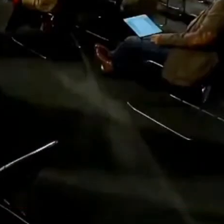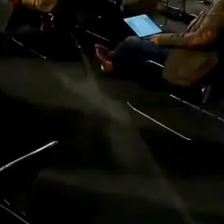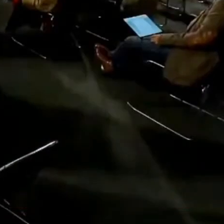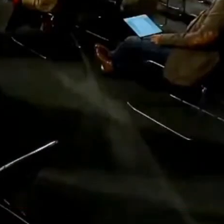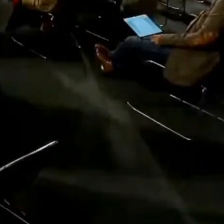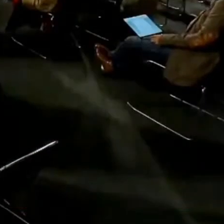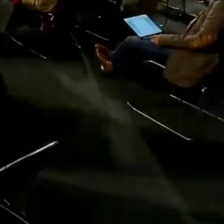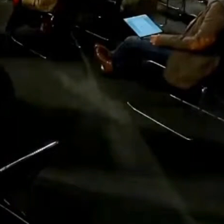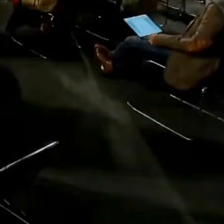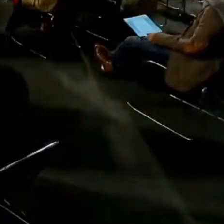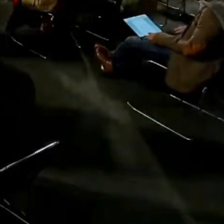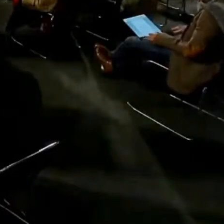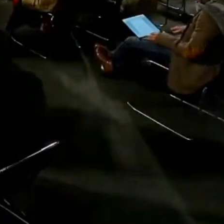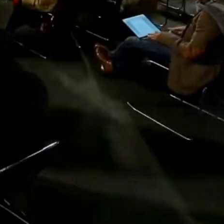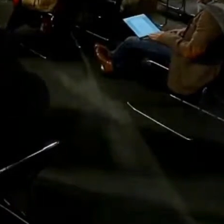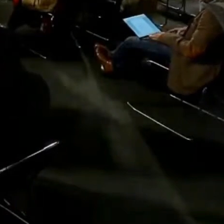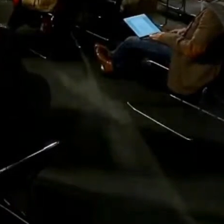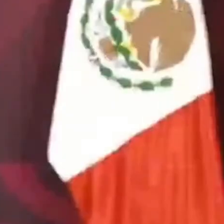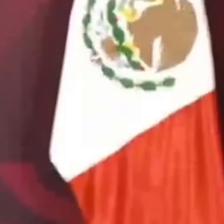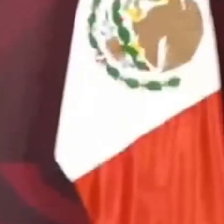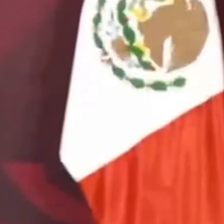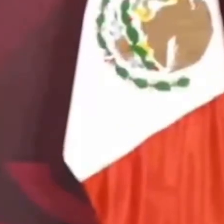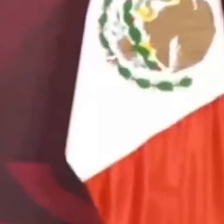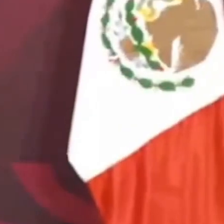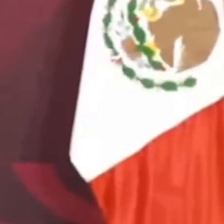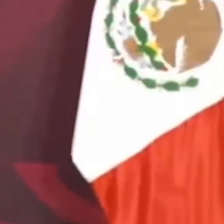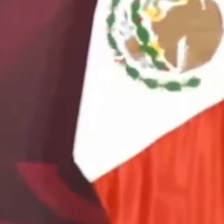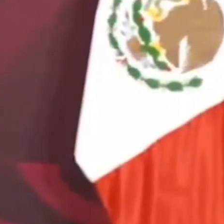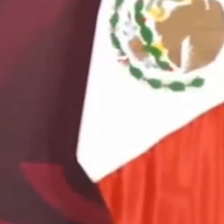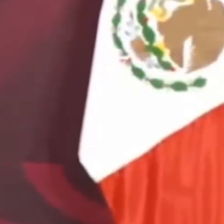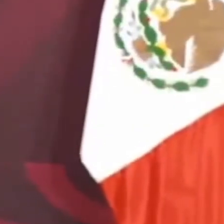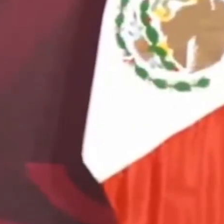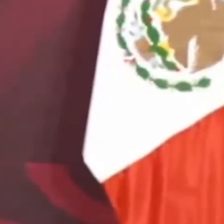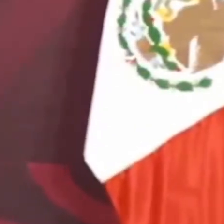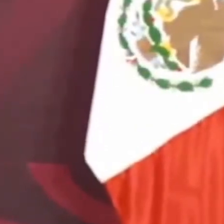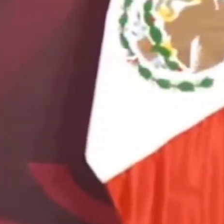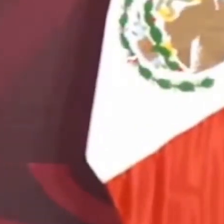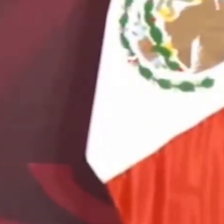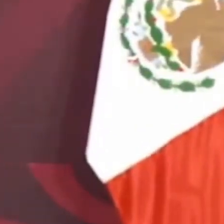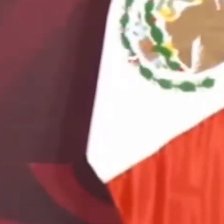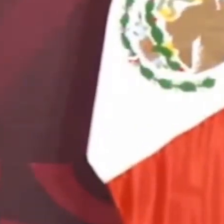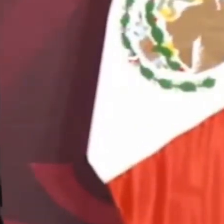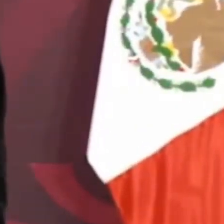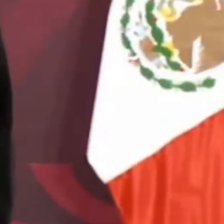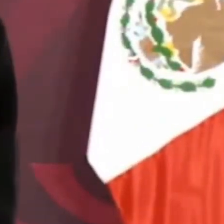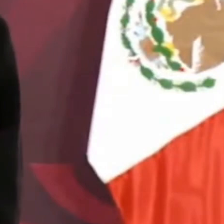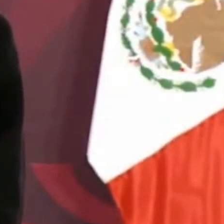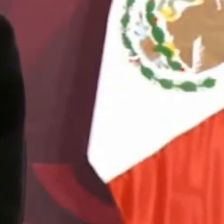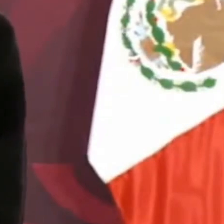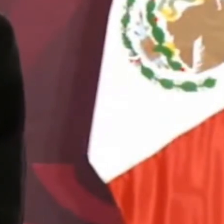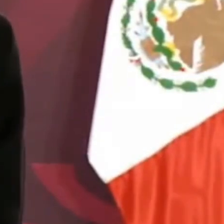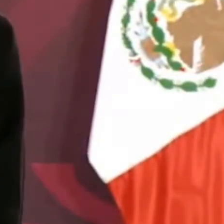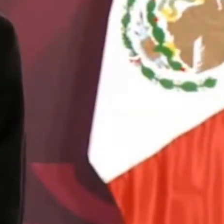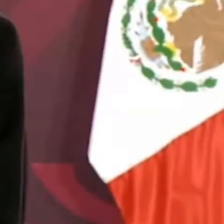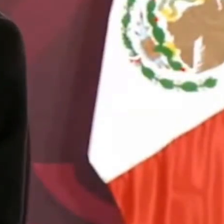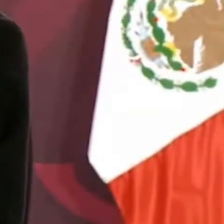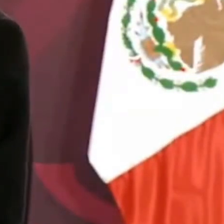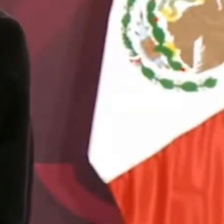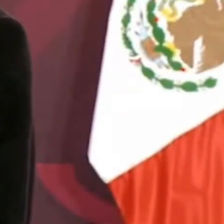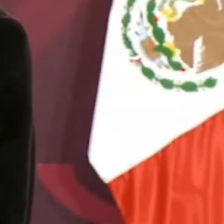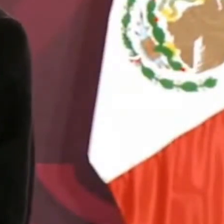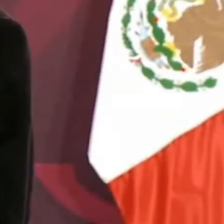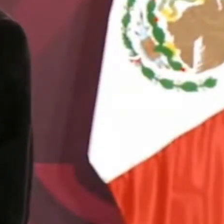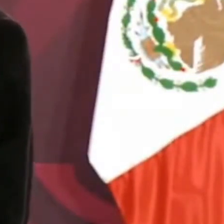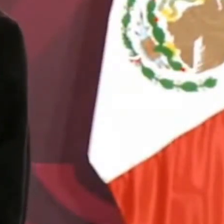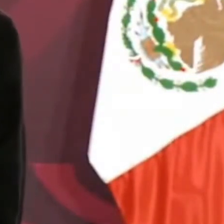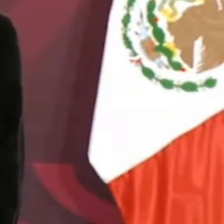sin devaluación y sin contratación de deuda adicional. Se le llegó a